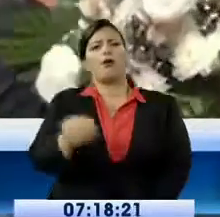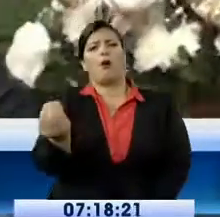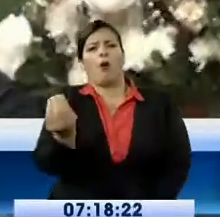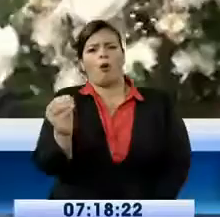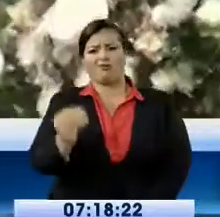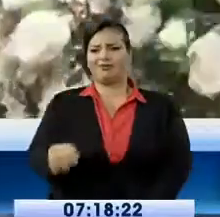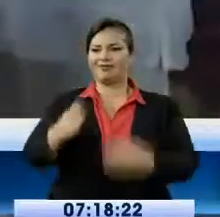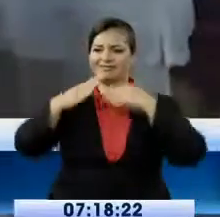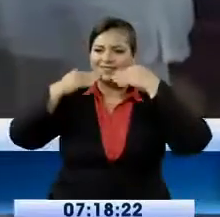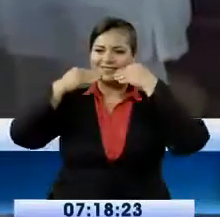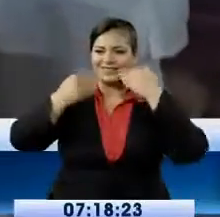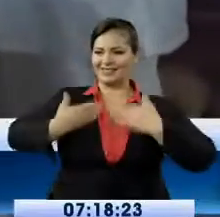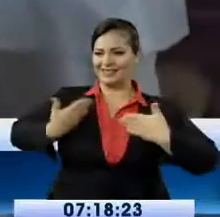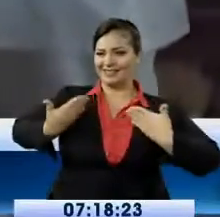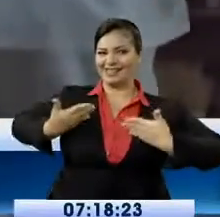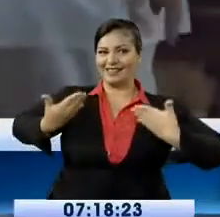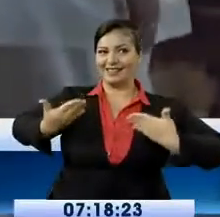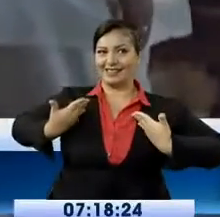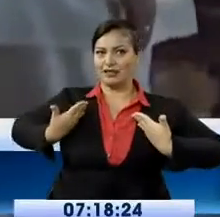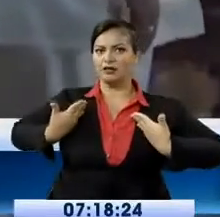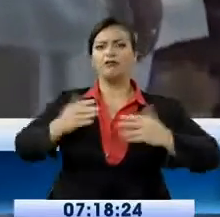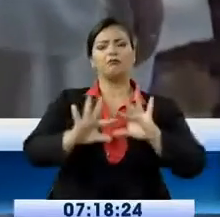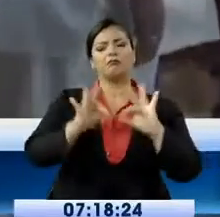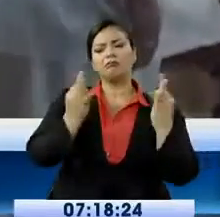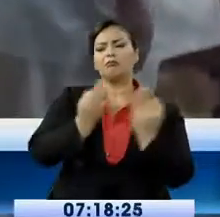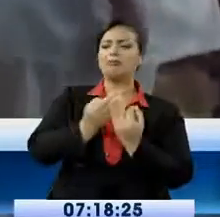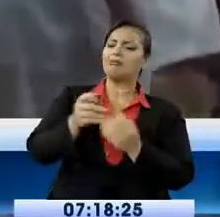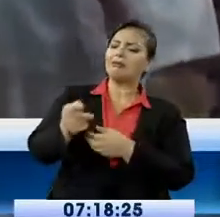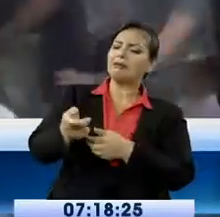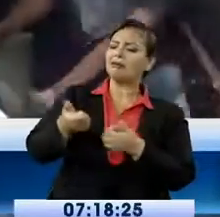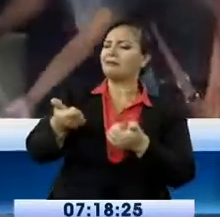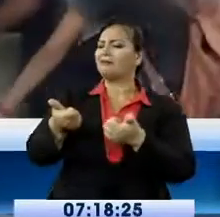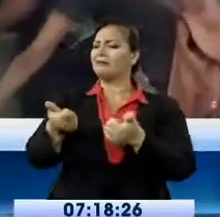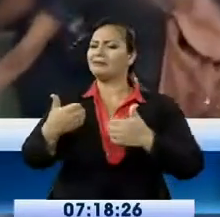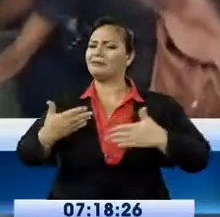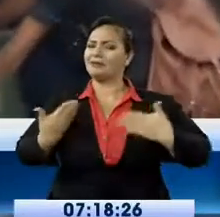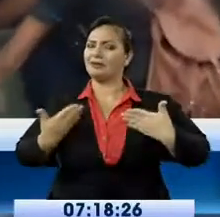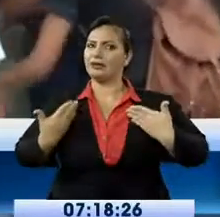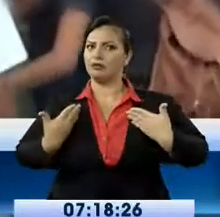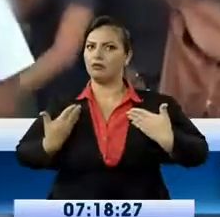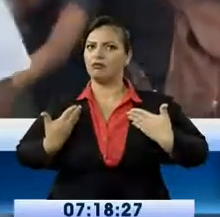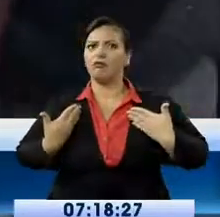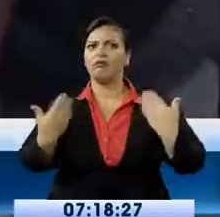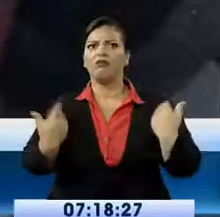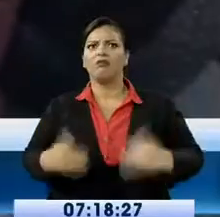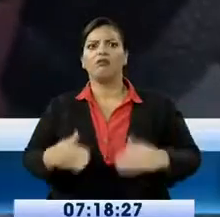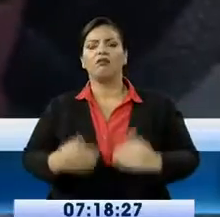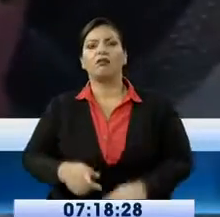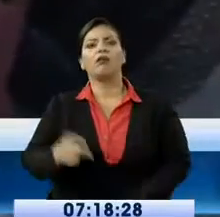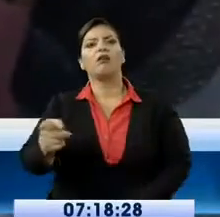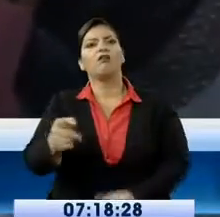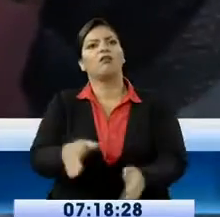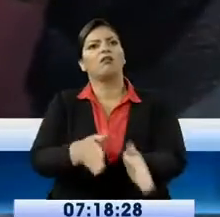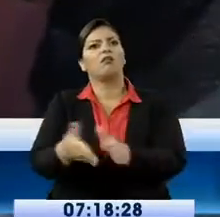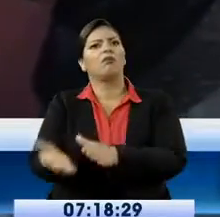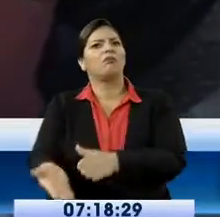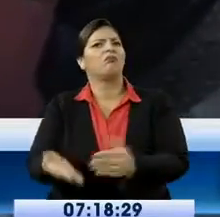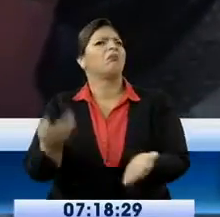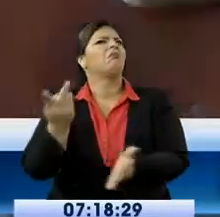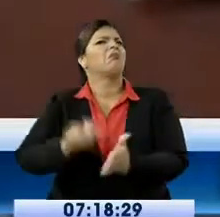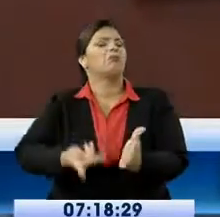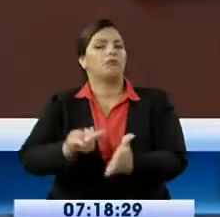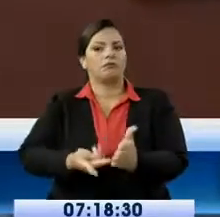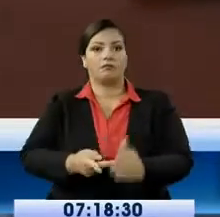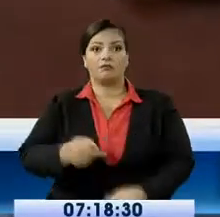a su velatorio en la ciudad de Babahoyo. La joven falleció en el hospital Martín y Casa, hasta donde fue llevada por los problemas de salud que